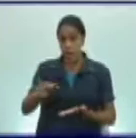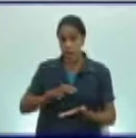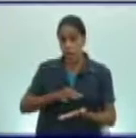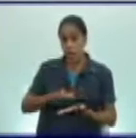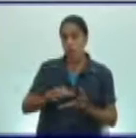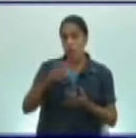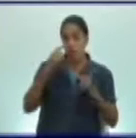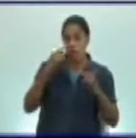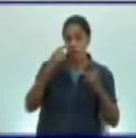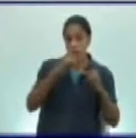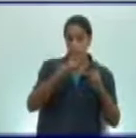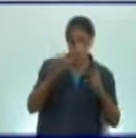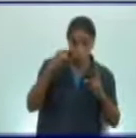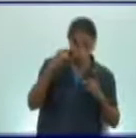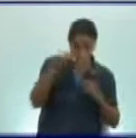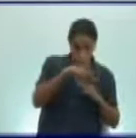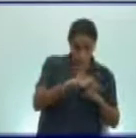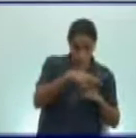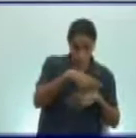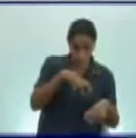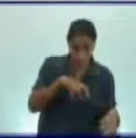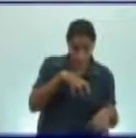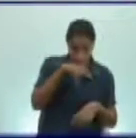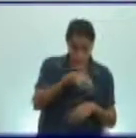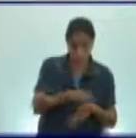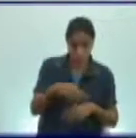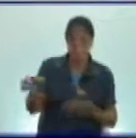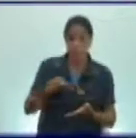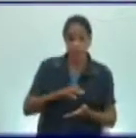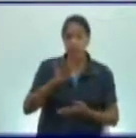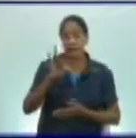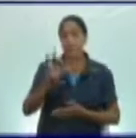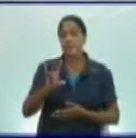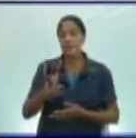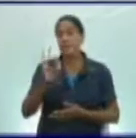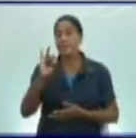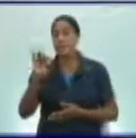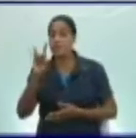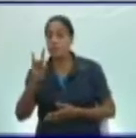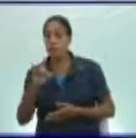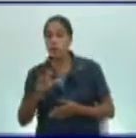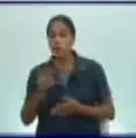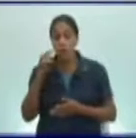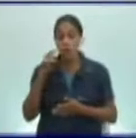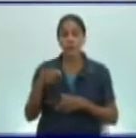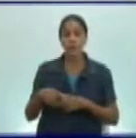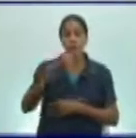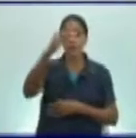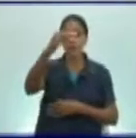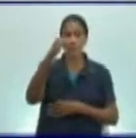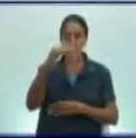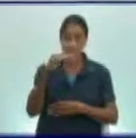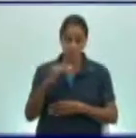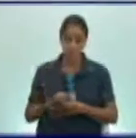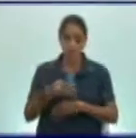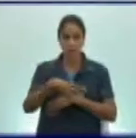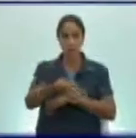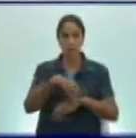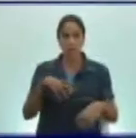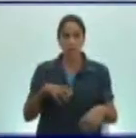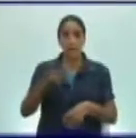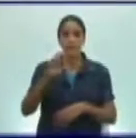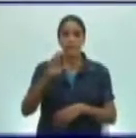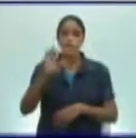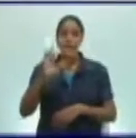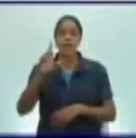texto, pueden estar ustedes viendo cómo se clasifican los animales celomados. Los animales celomados no